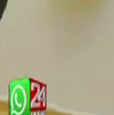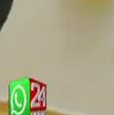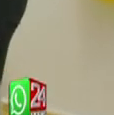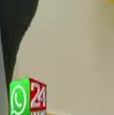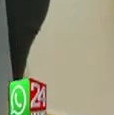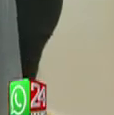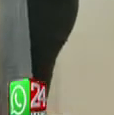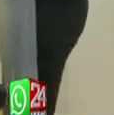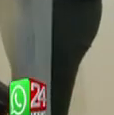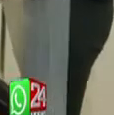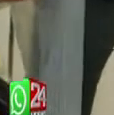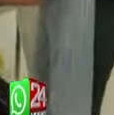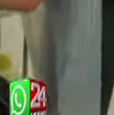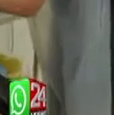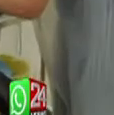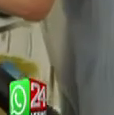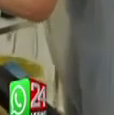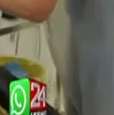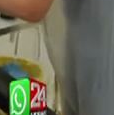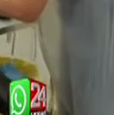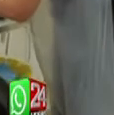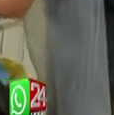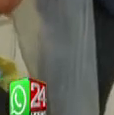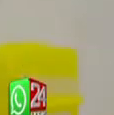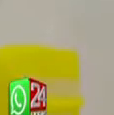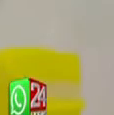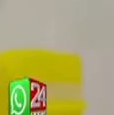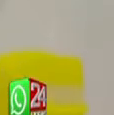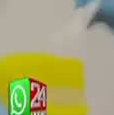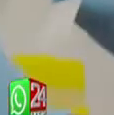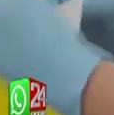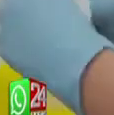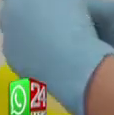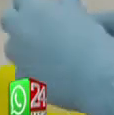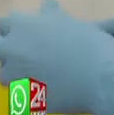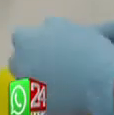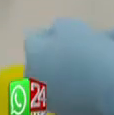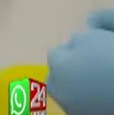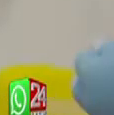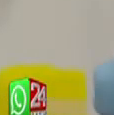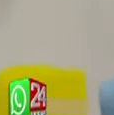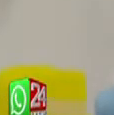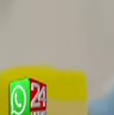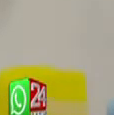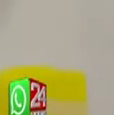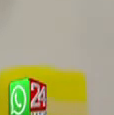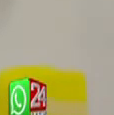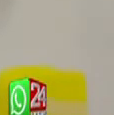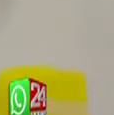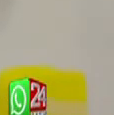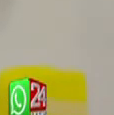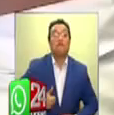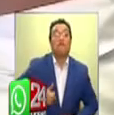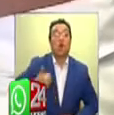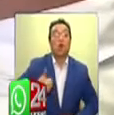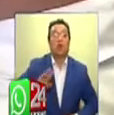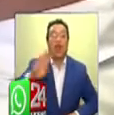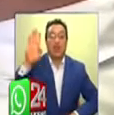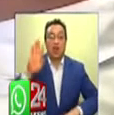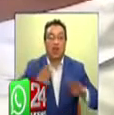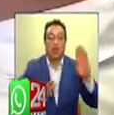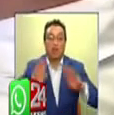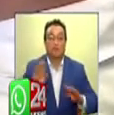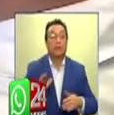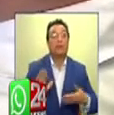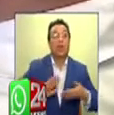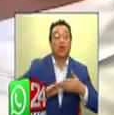y seguramente también, por supuesto, nuestro presidente, que ha dicho que va a ser también uno de los primeros. El